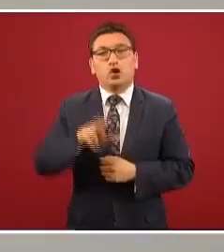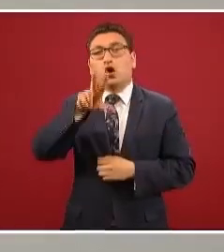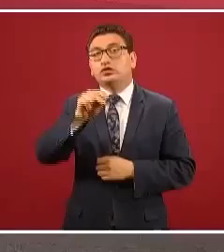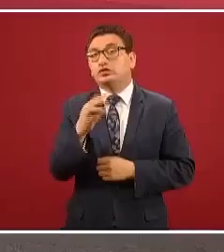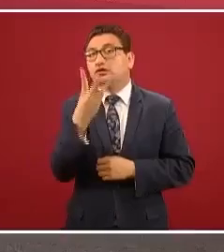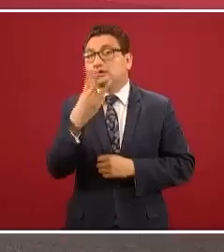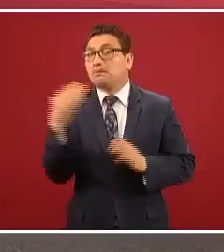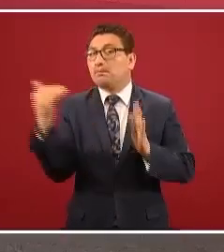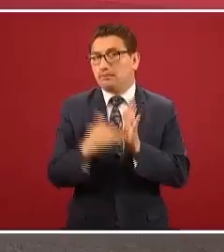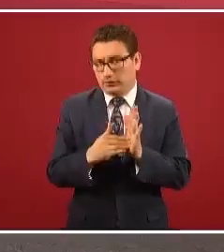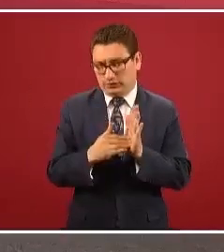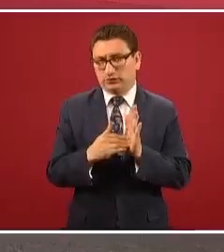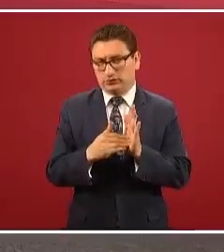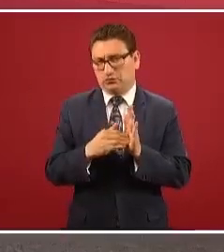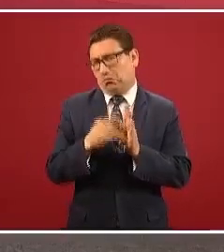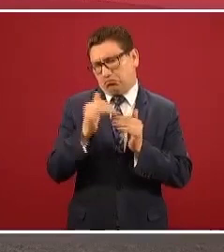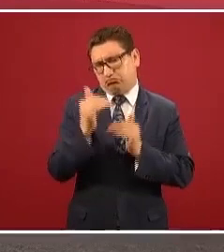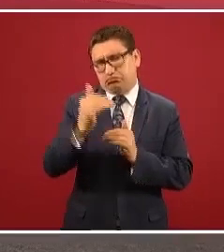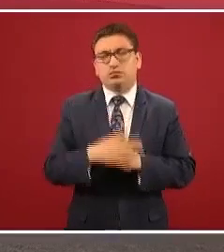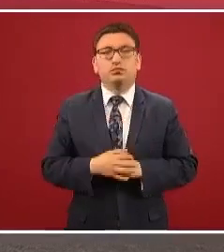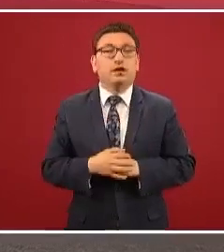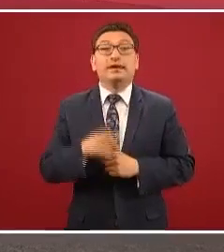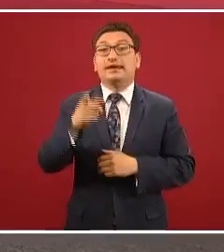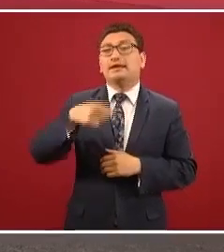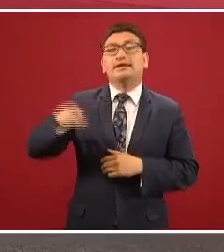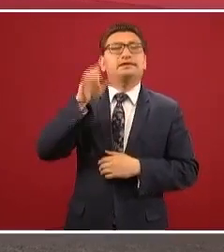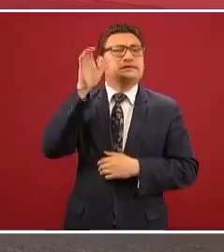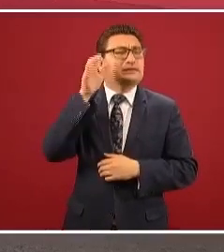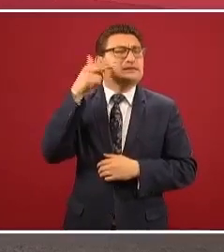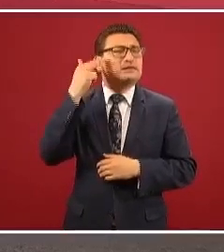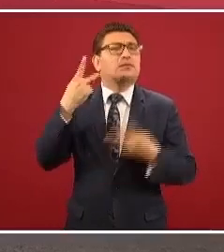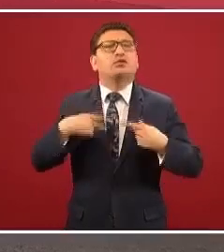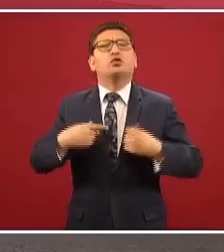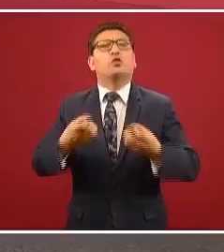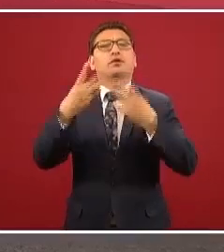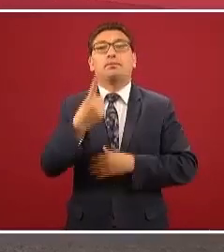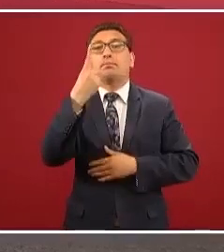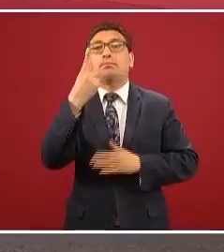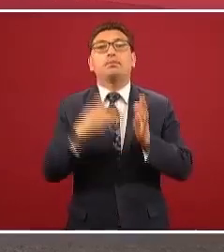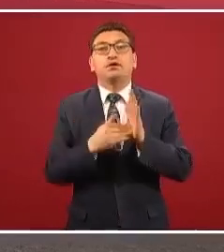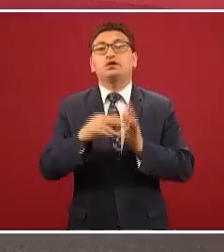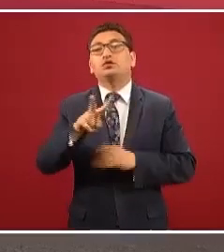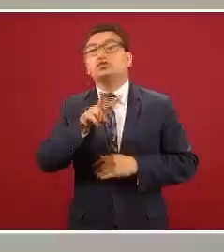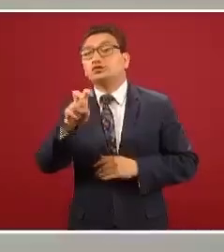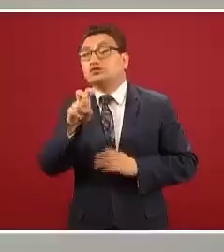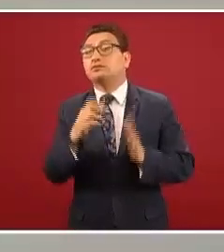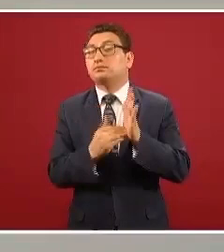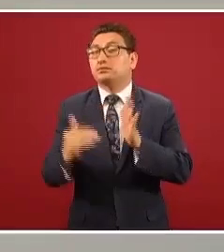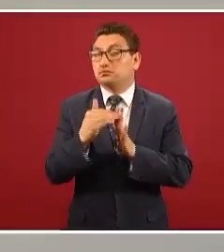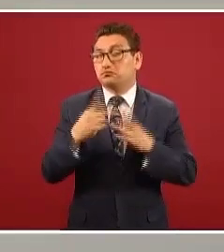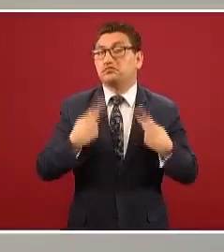83,000 casos. ¿Cuánta población tiene China? 1.200 millones de